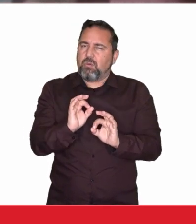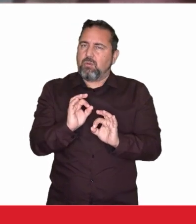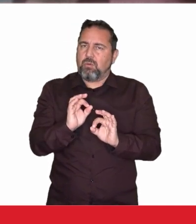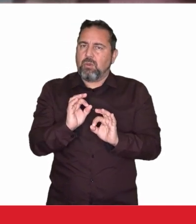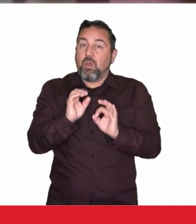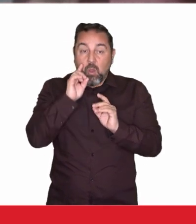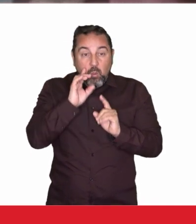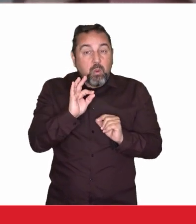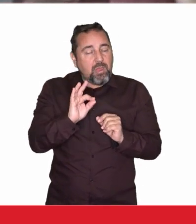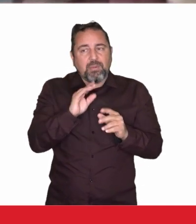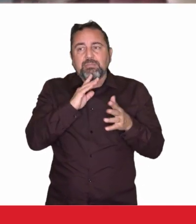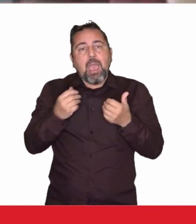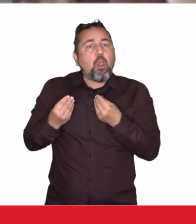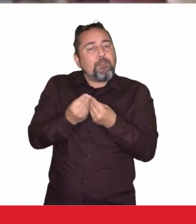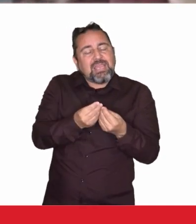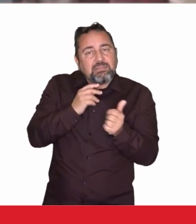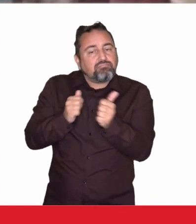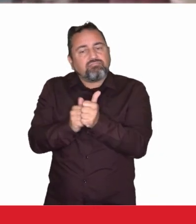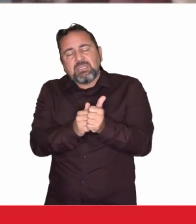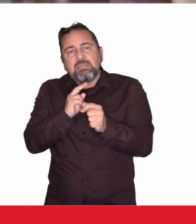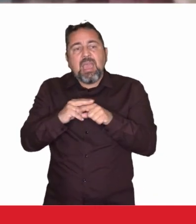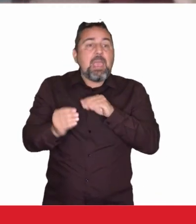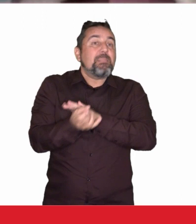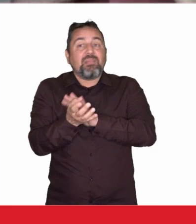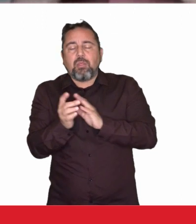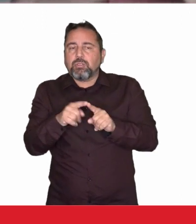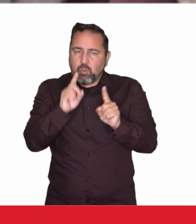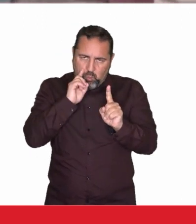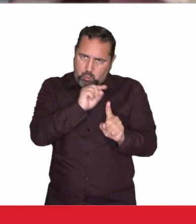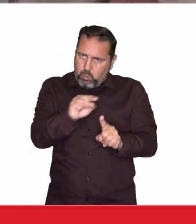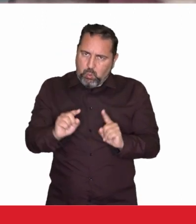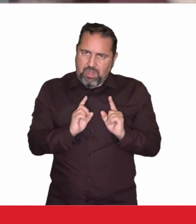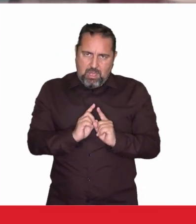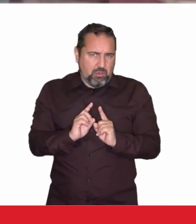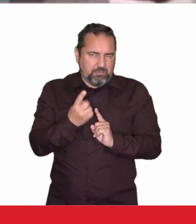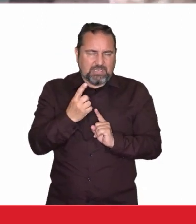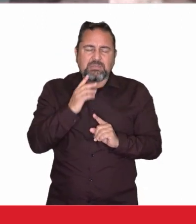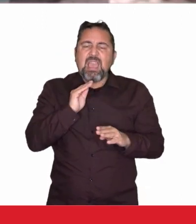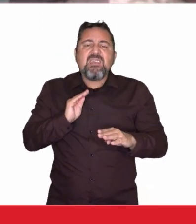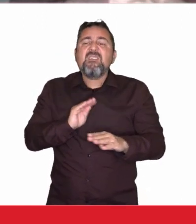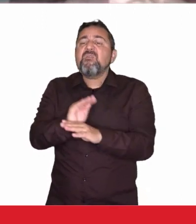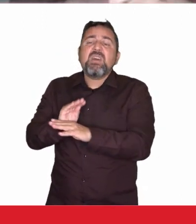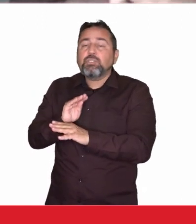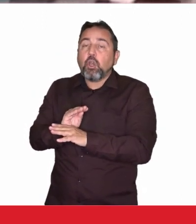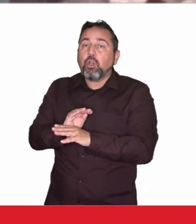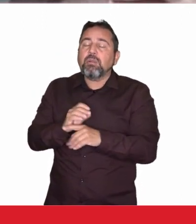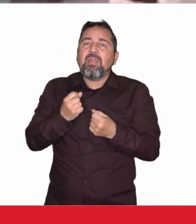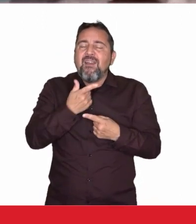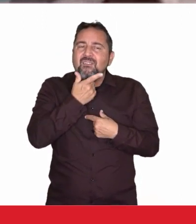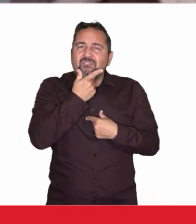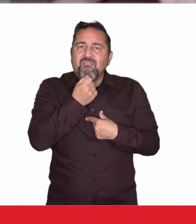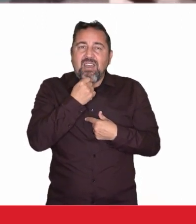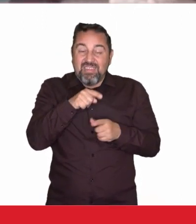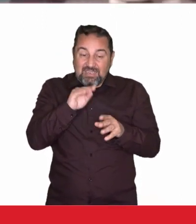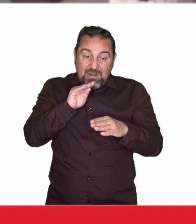más cuidado cuando estáis acompañando emprendedores. Una vez que ya estáis en esto de los gastos y demás, las inversiones